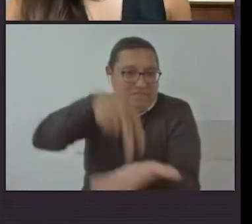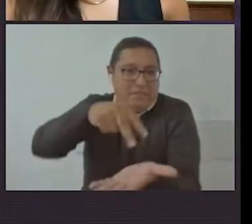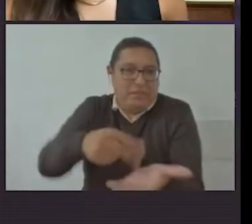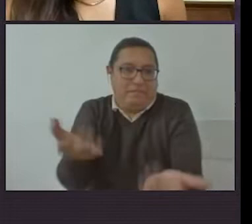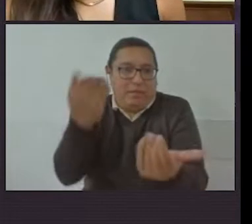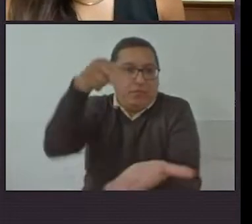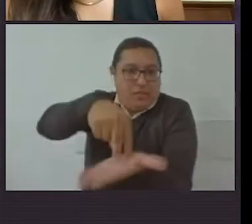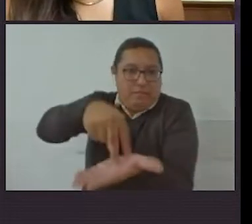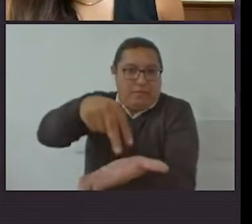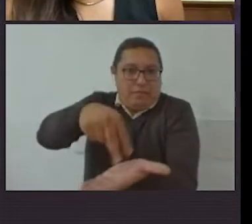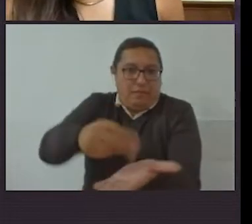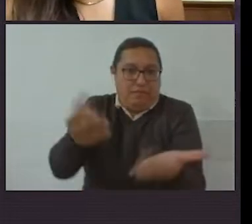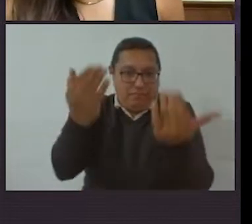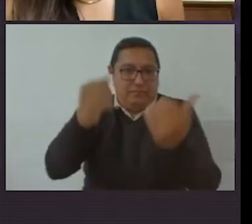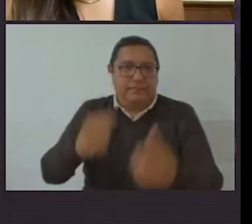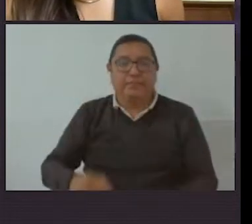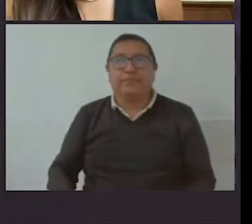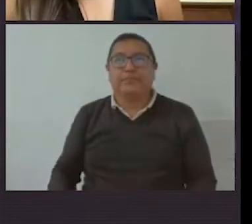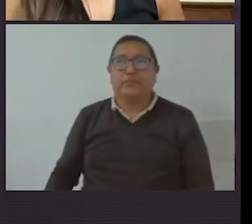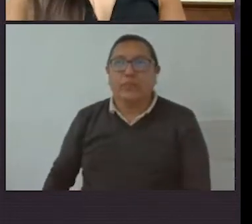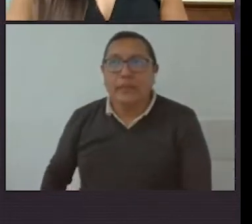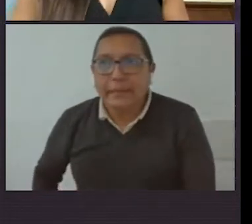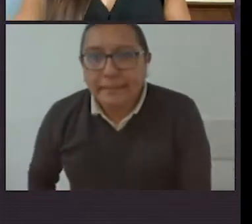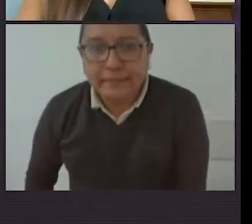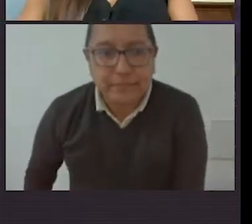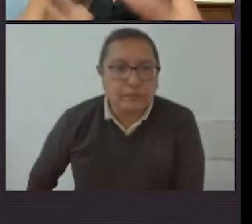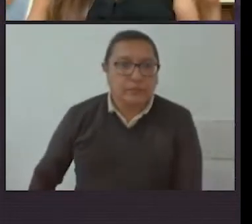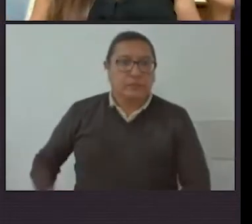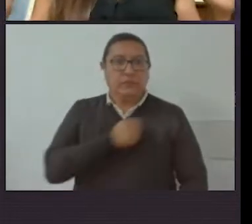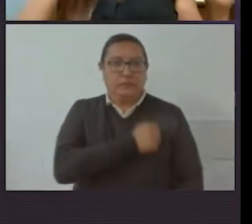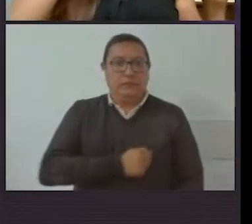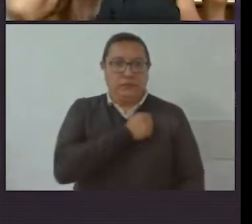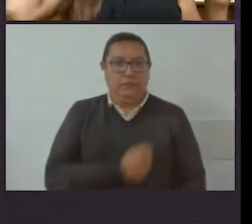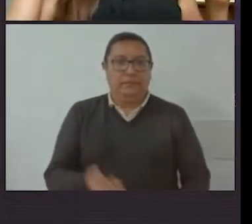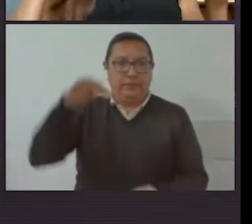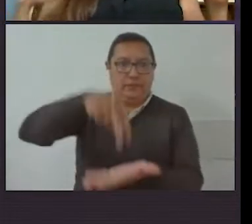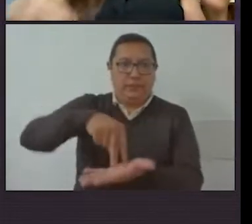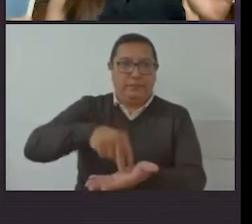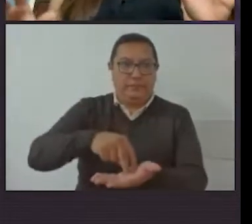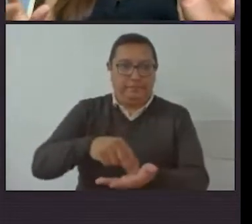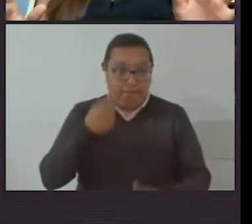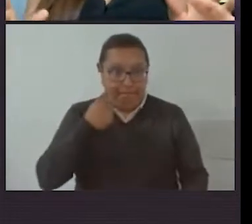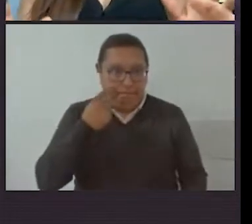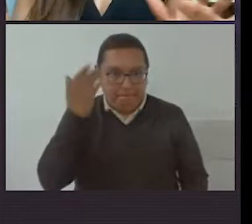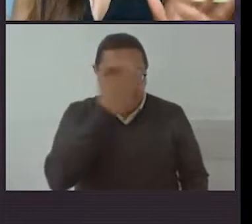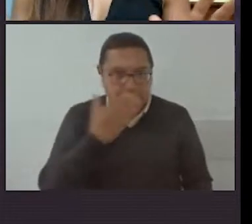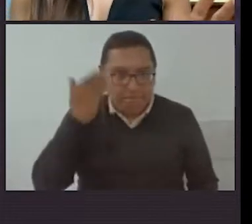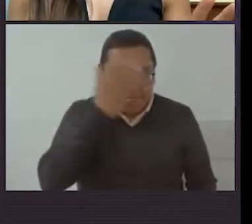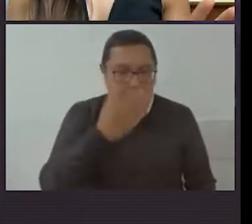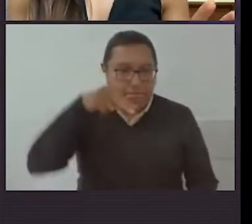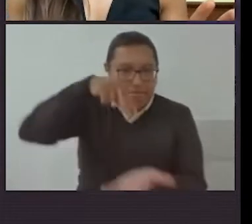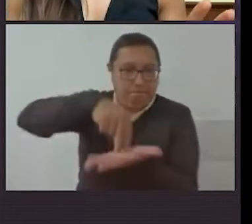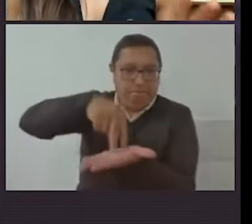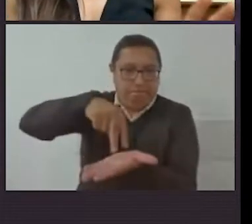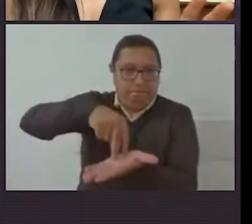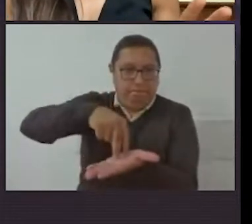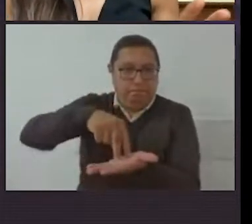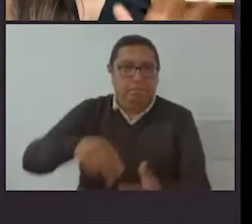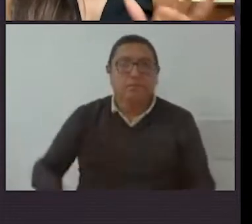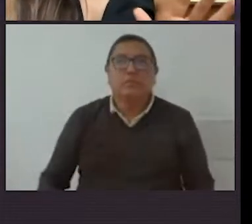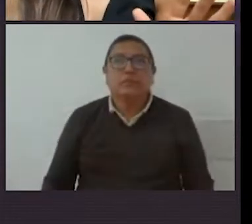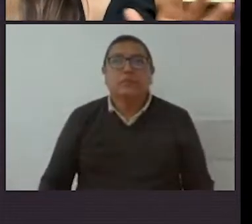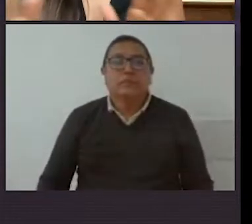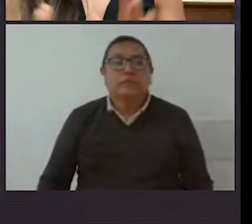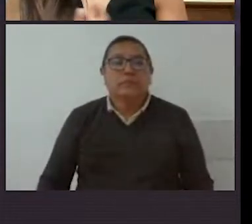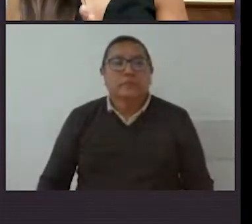Quiero que por favor me confirmes en el chat cuando ya estés de pie, porque vamos a hacer un ejercicio aquí que simplemente